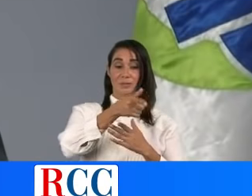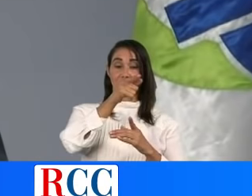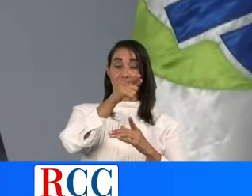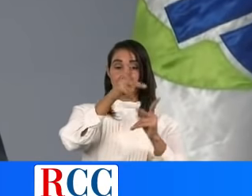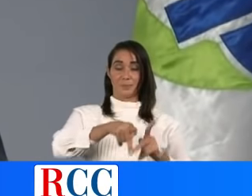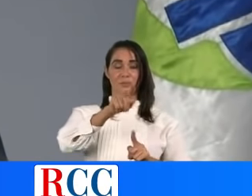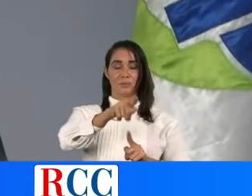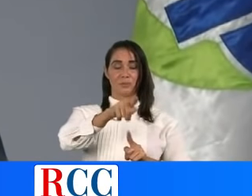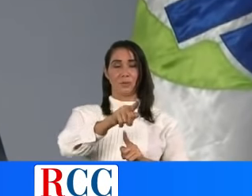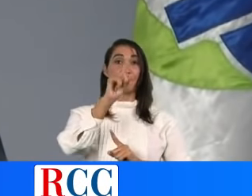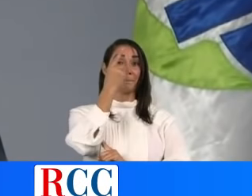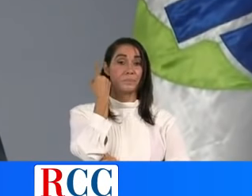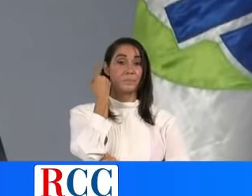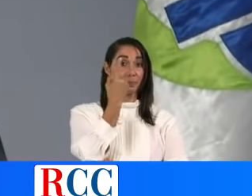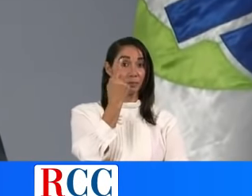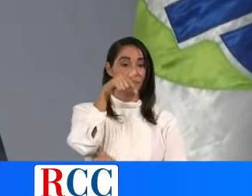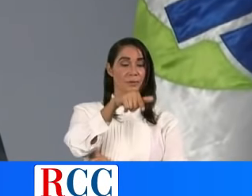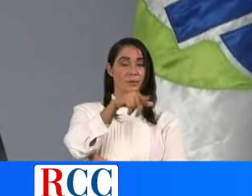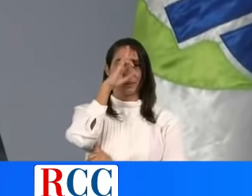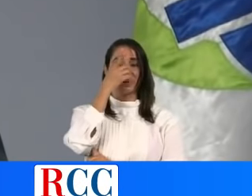específico, el número uno.